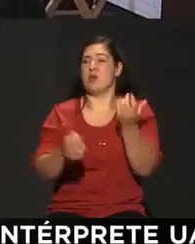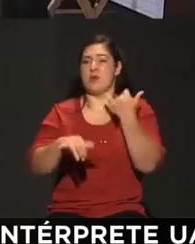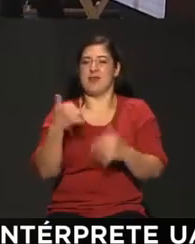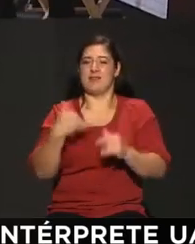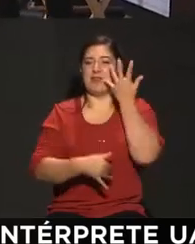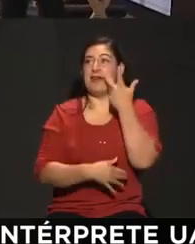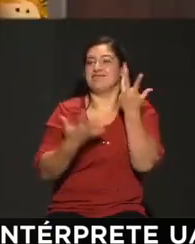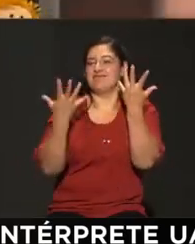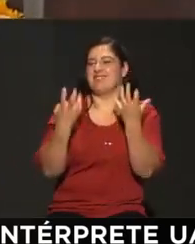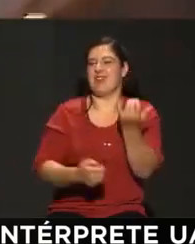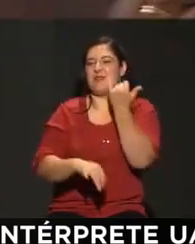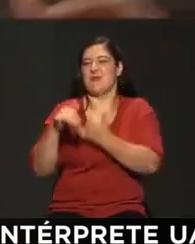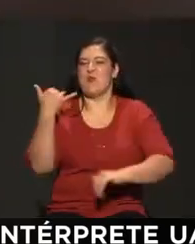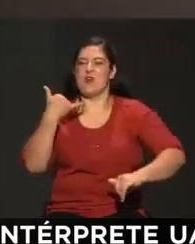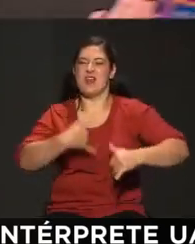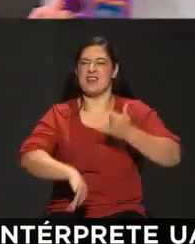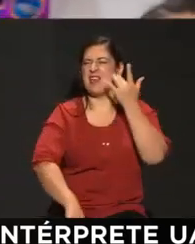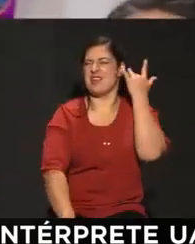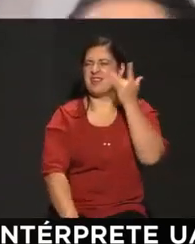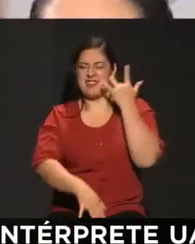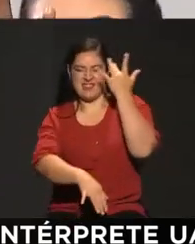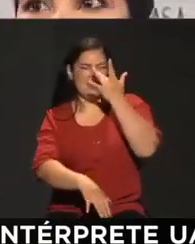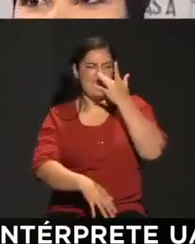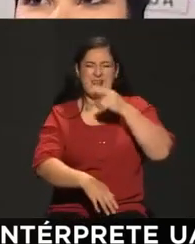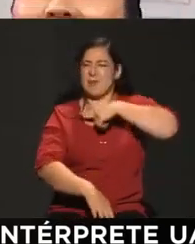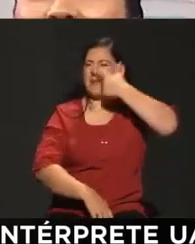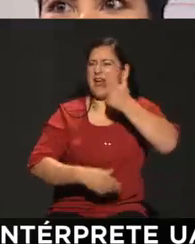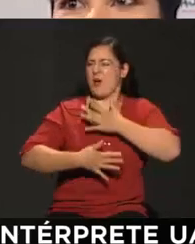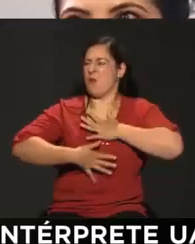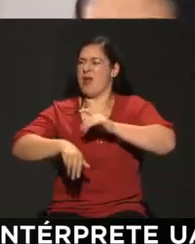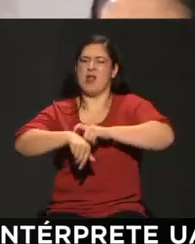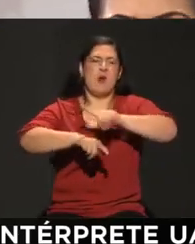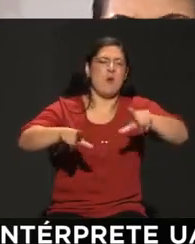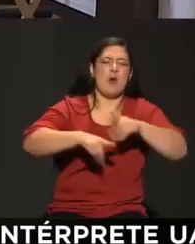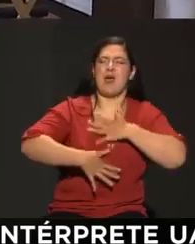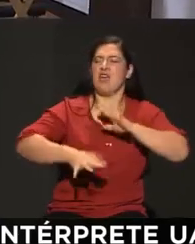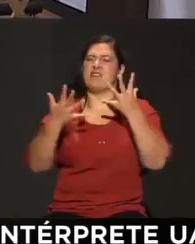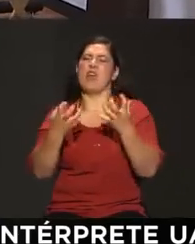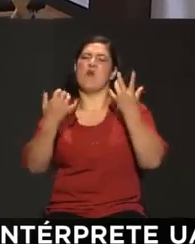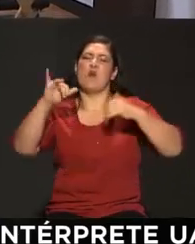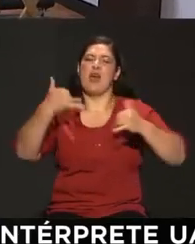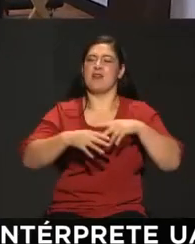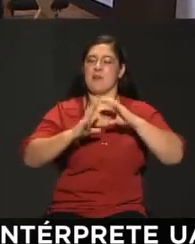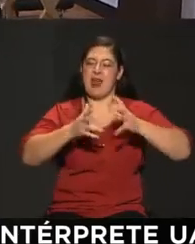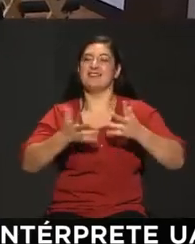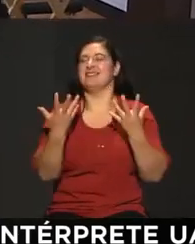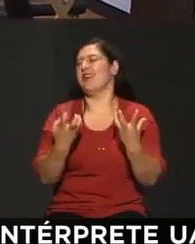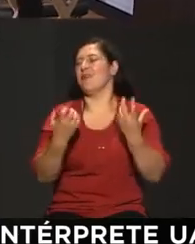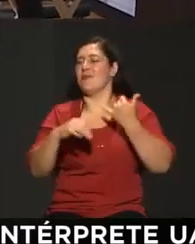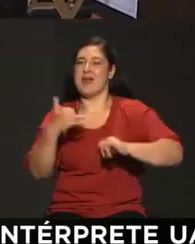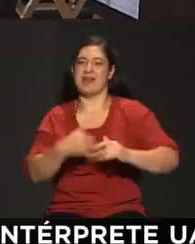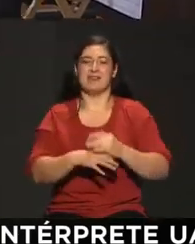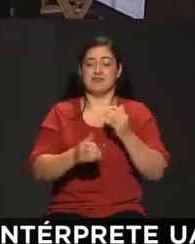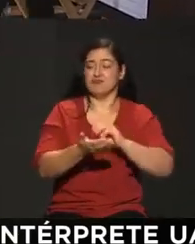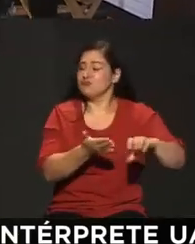Quiero jugar. No importa la raza, tampoco quiero. El lugar, a toda hora. Quiero jugar. Con un balón. Quiero jugar.